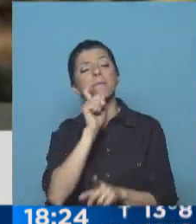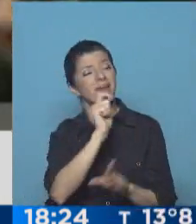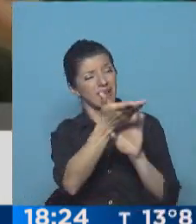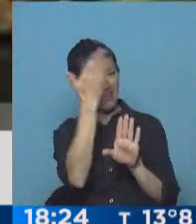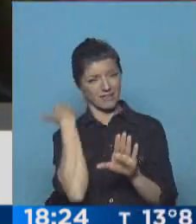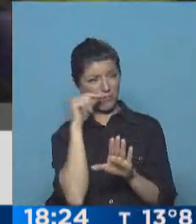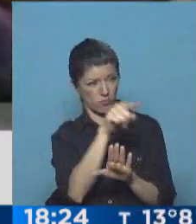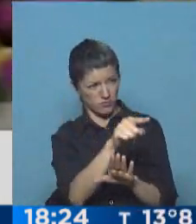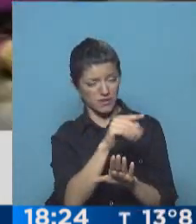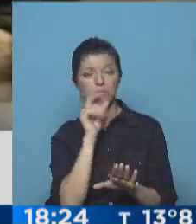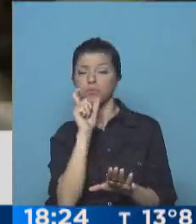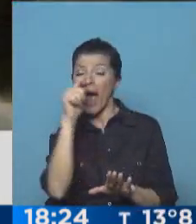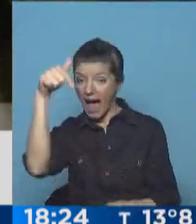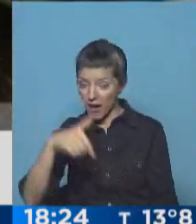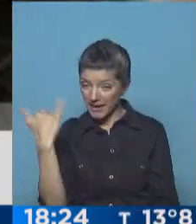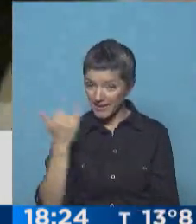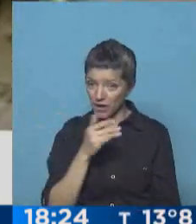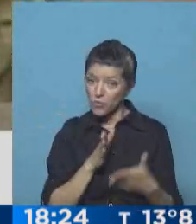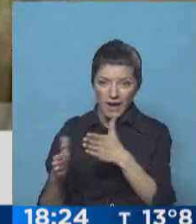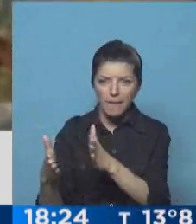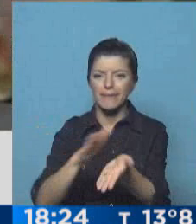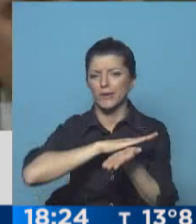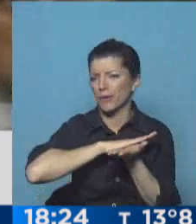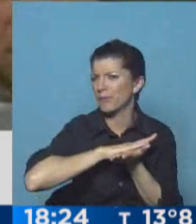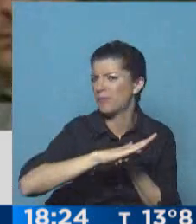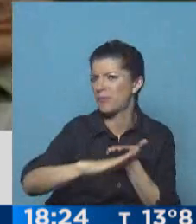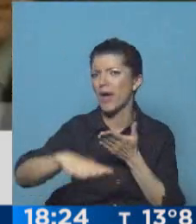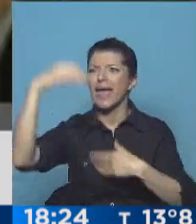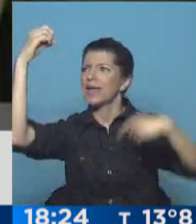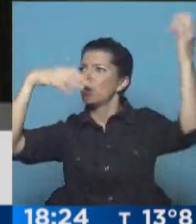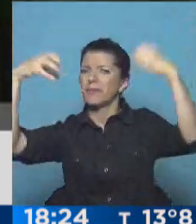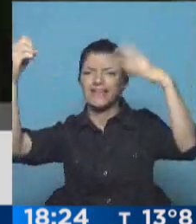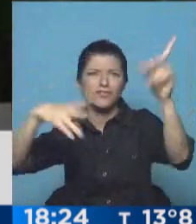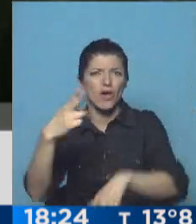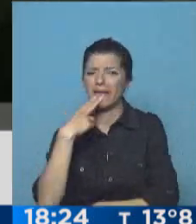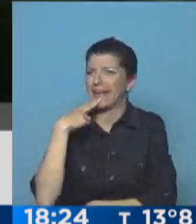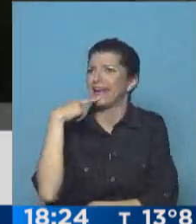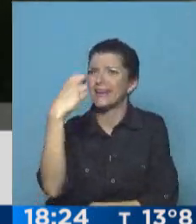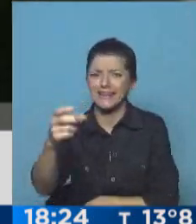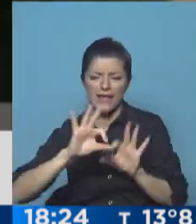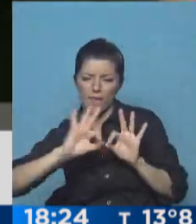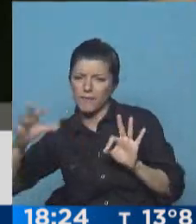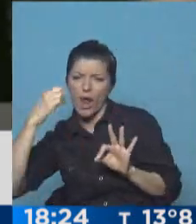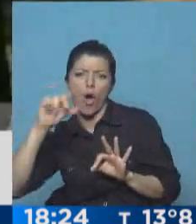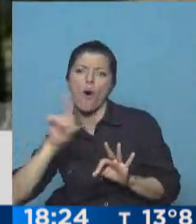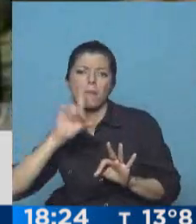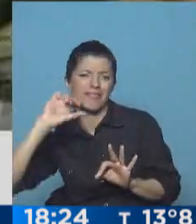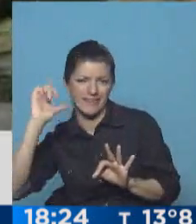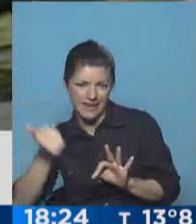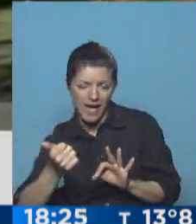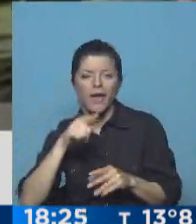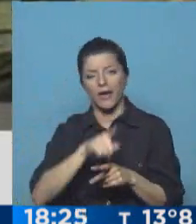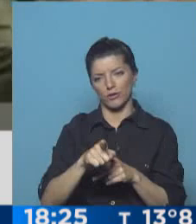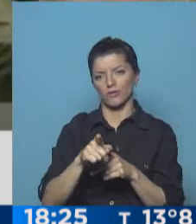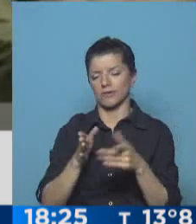pocas horas. Ahora que tenemos el camino con pavimento, con iluminación, con energía, con red de fibra óptica, no volvamos al camino de Ripio.